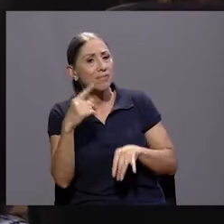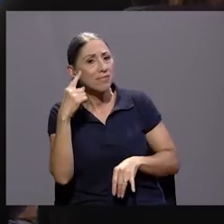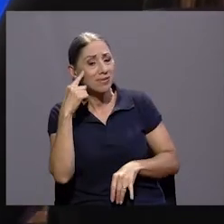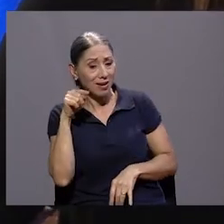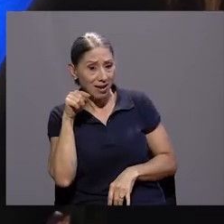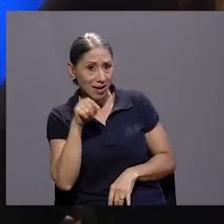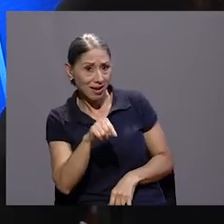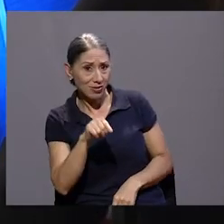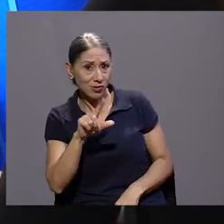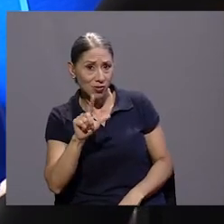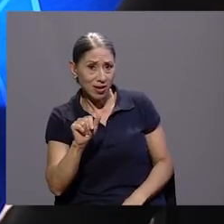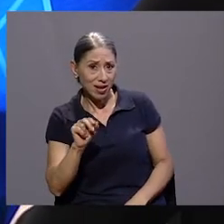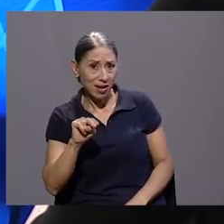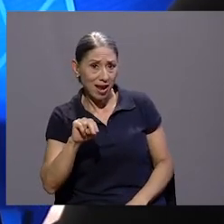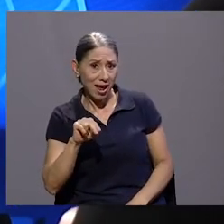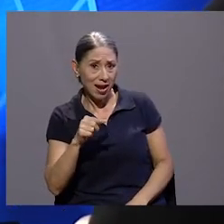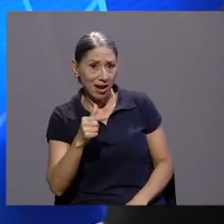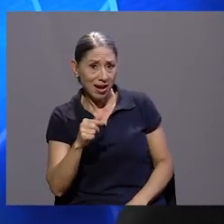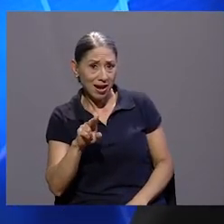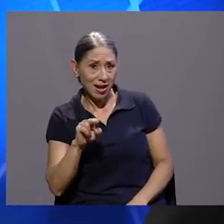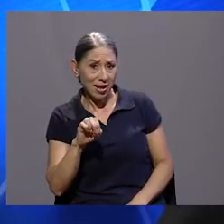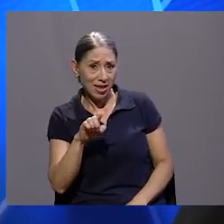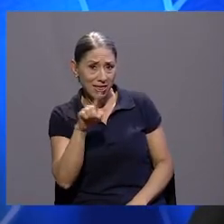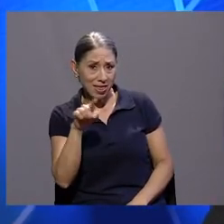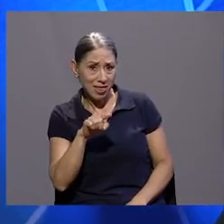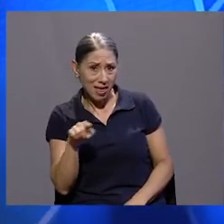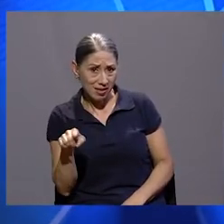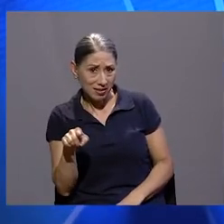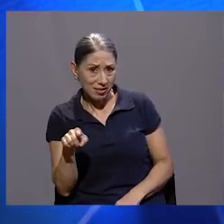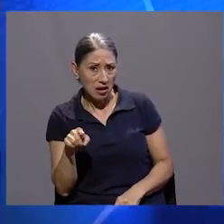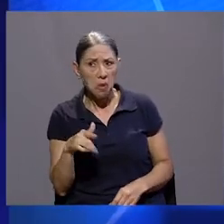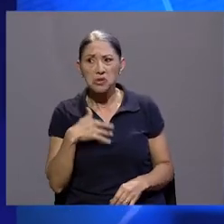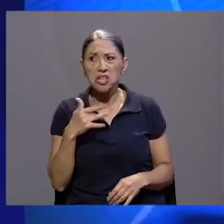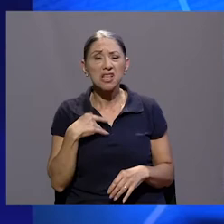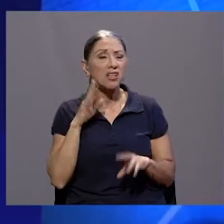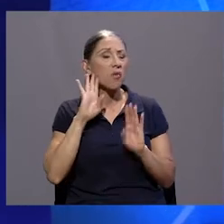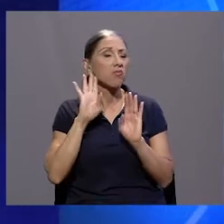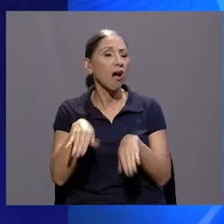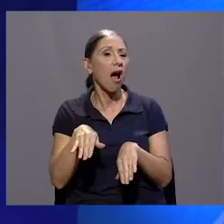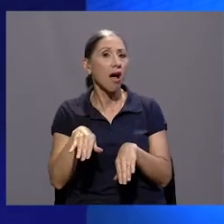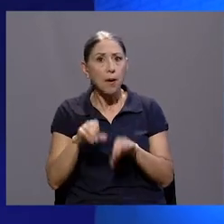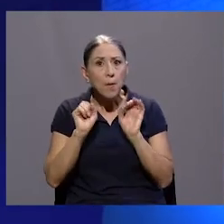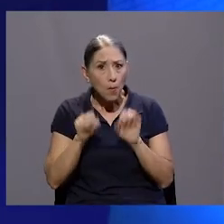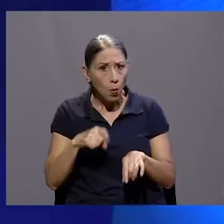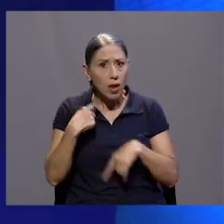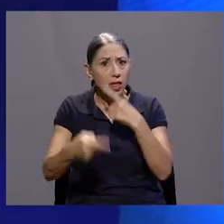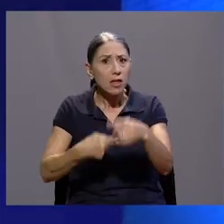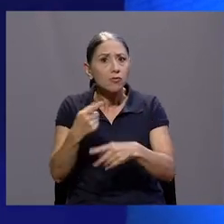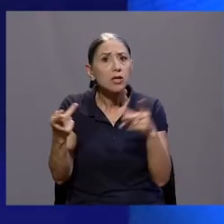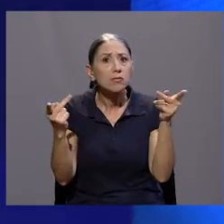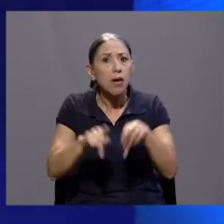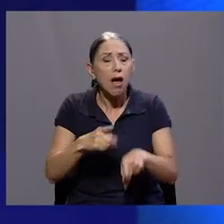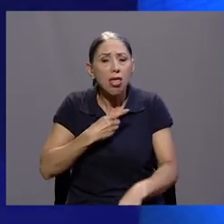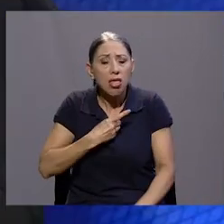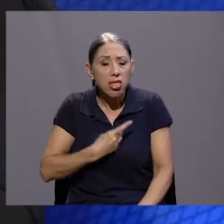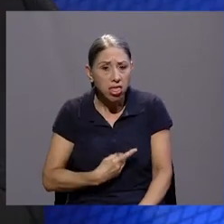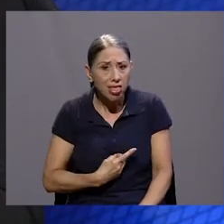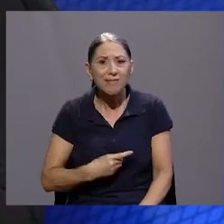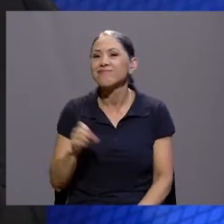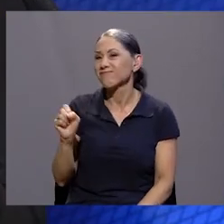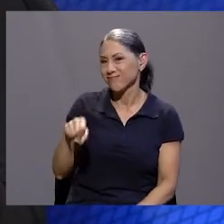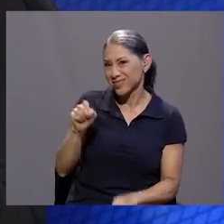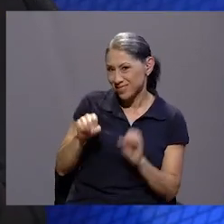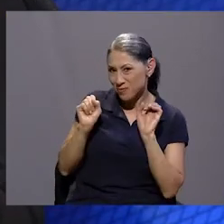convertirse a gente claro eso es muy importante porque es prácticamente la antesala